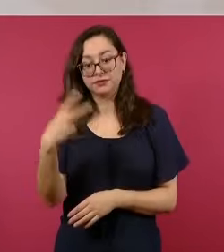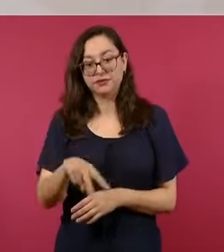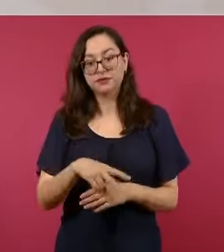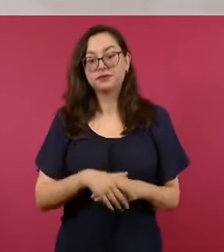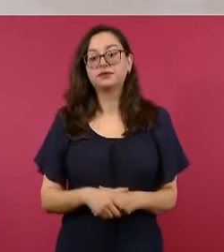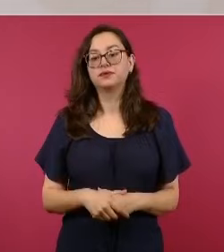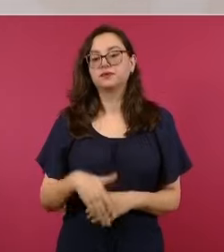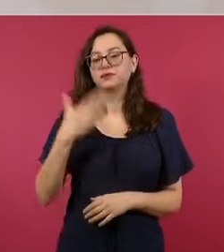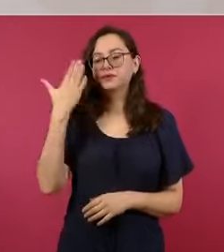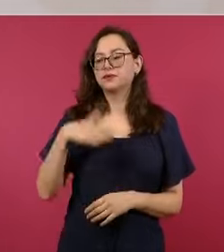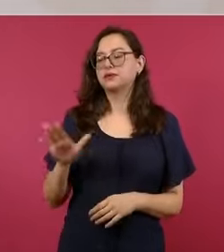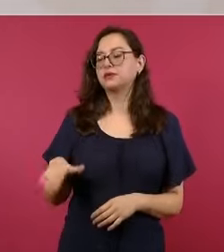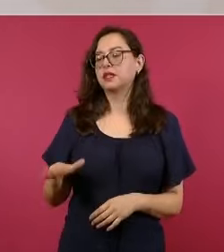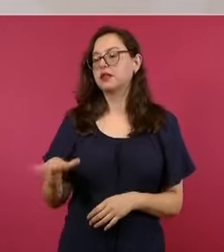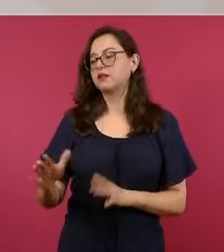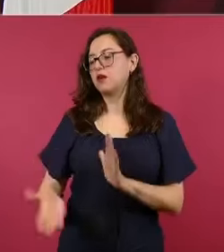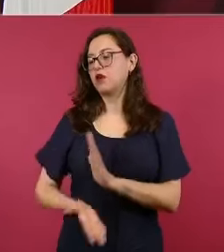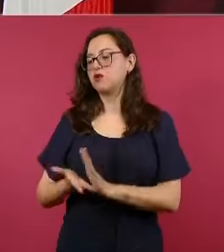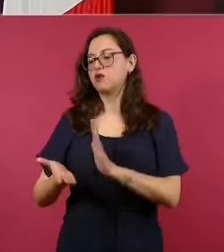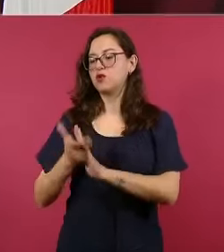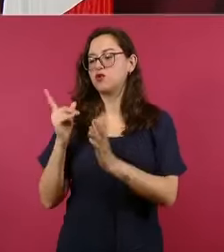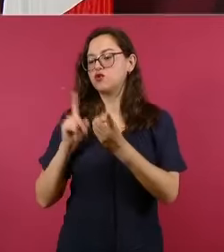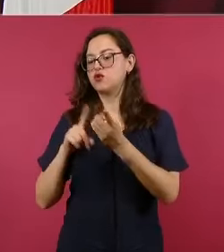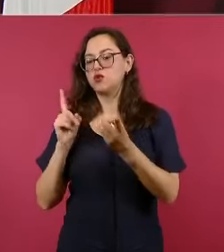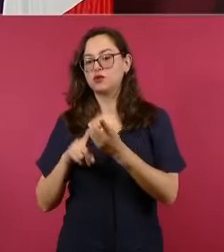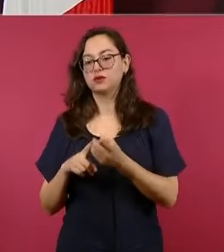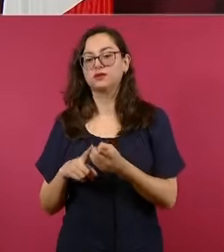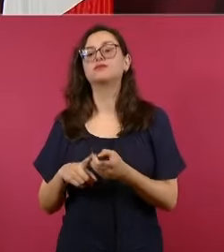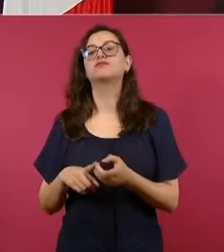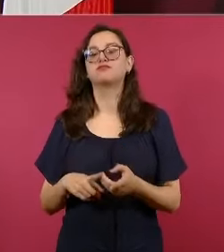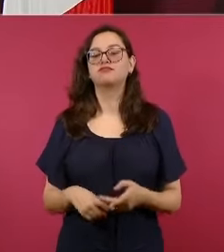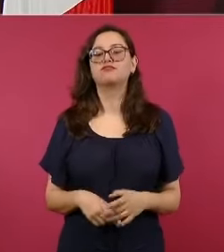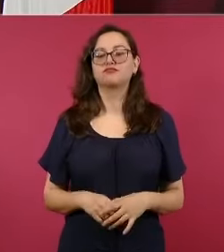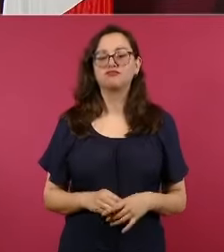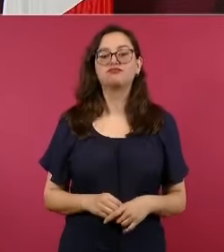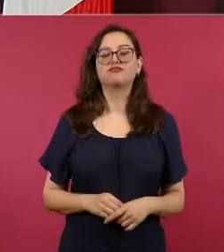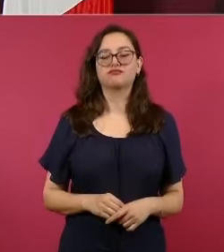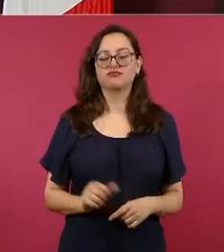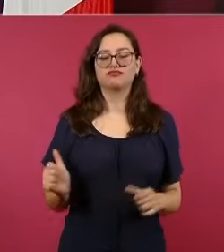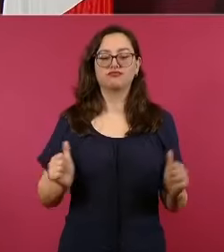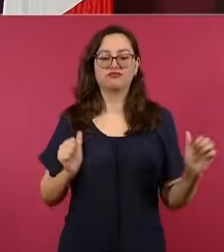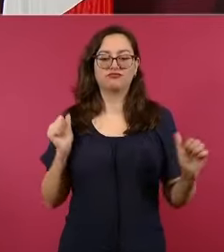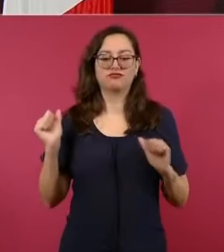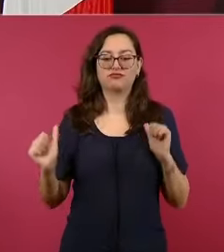el periférico empiezan a comprar